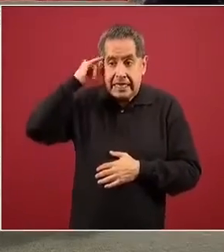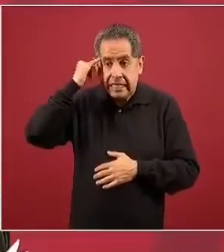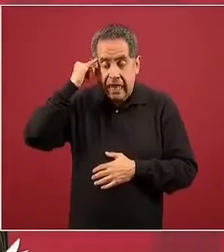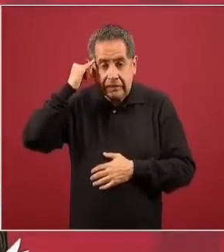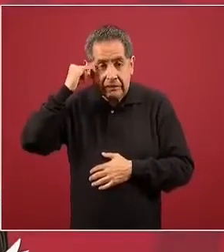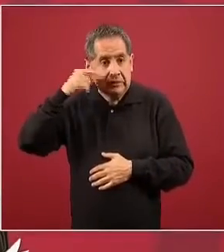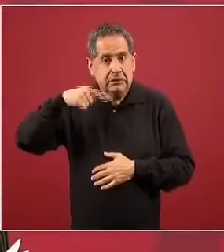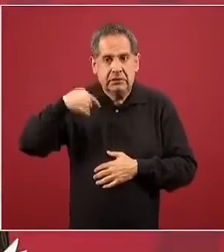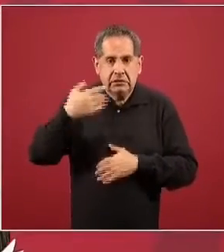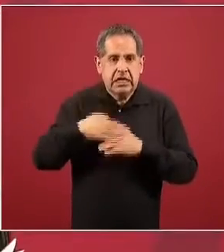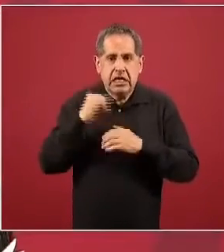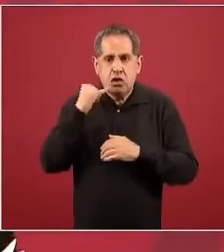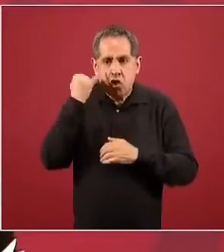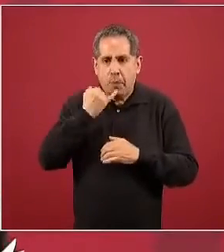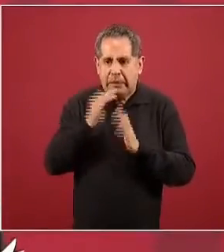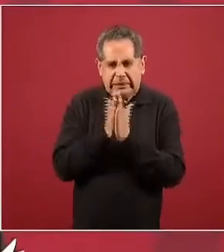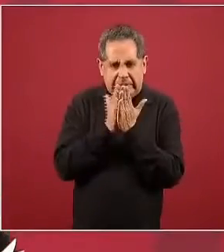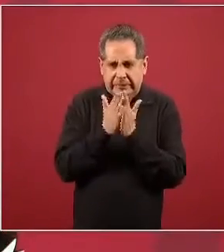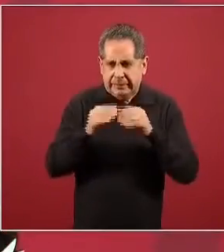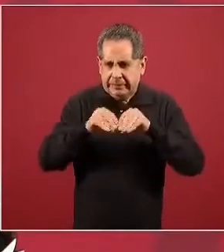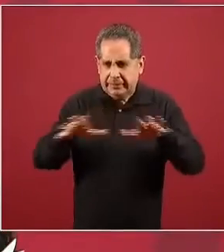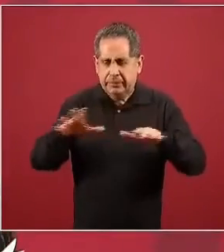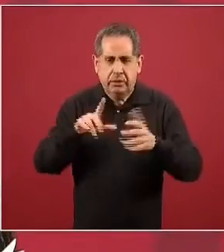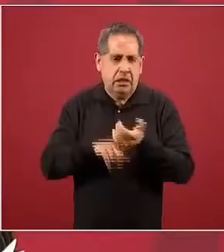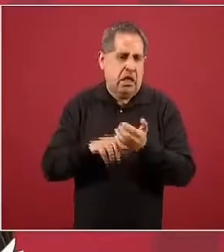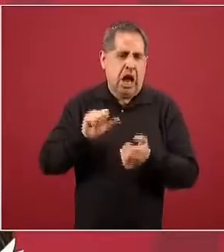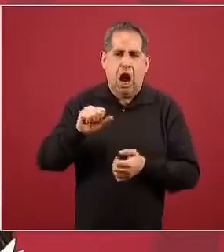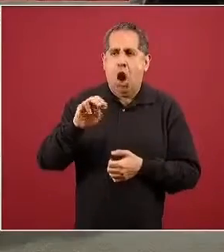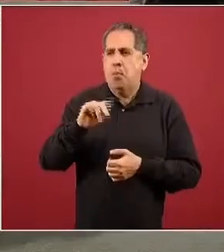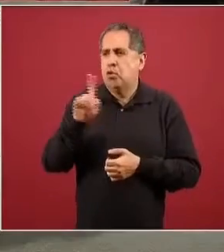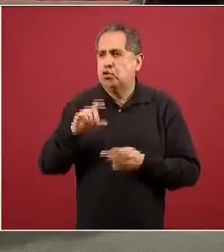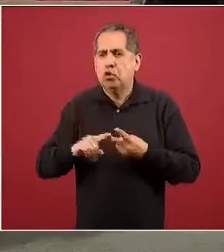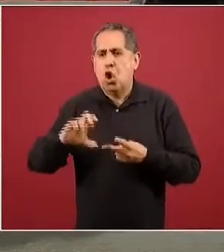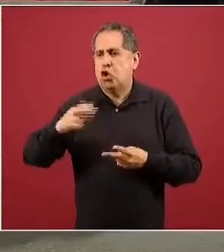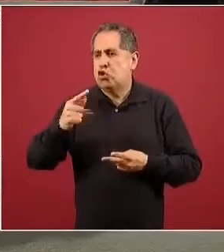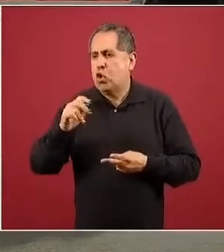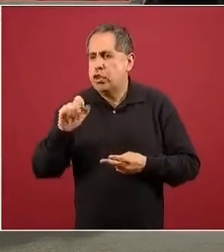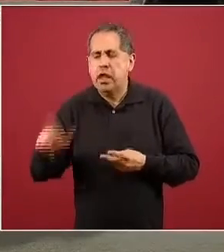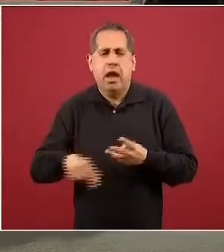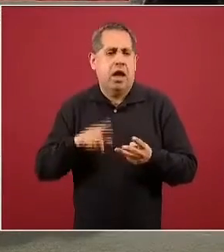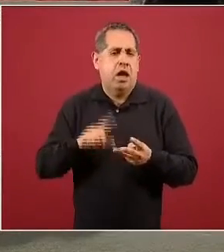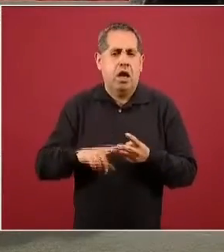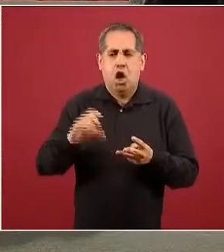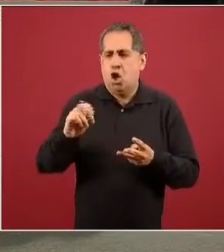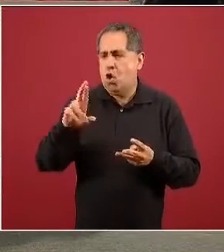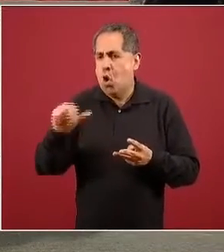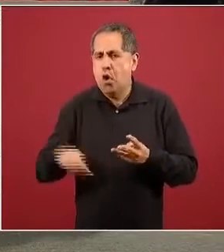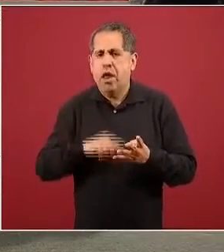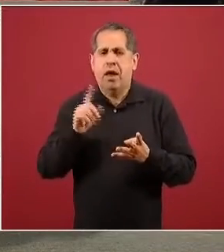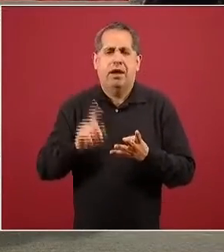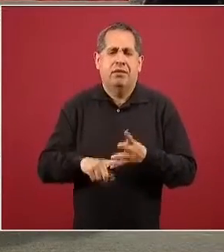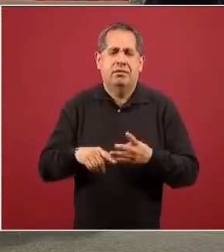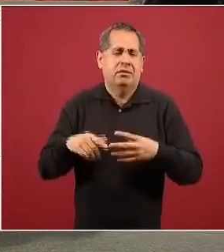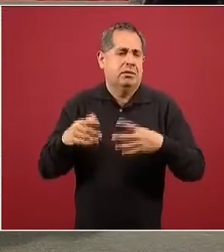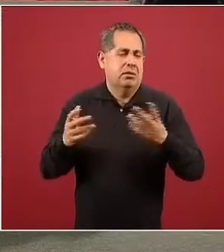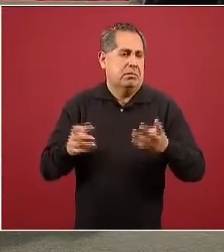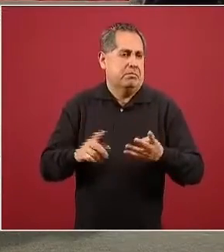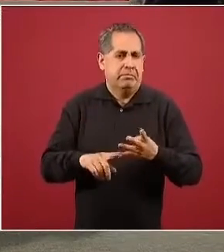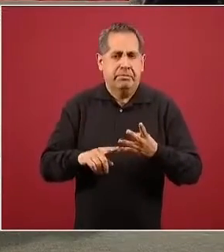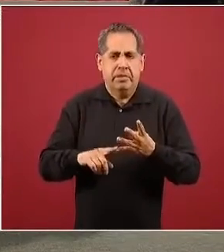indígenas. Tenemos libros en amuzgo, en chontal, en cora,